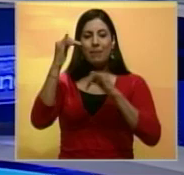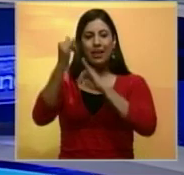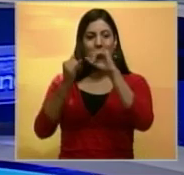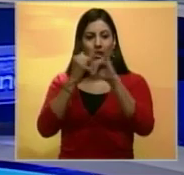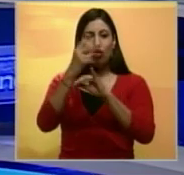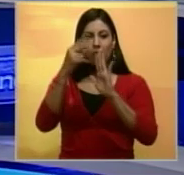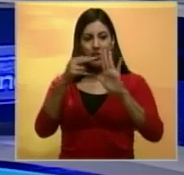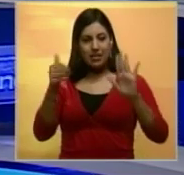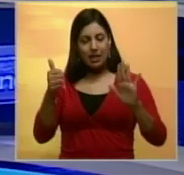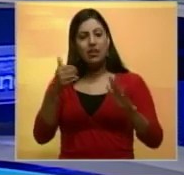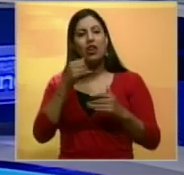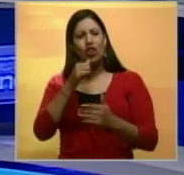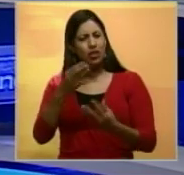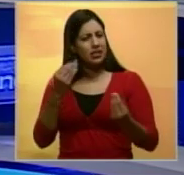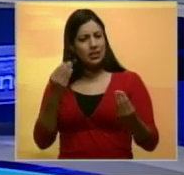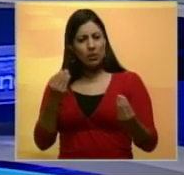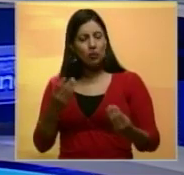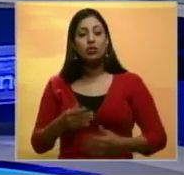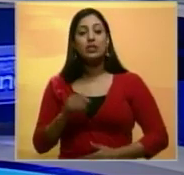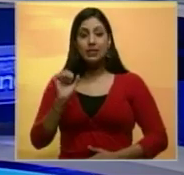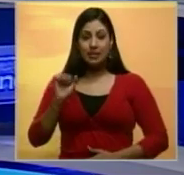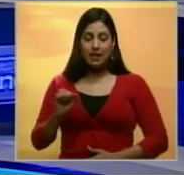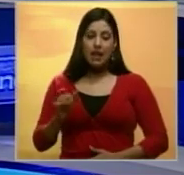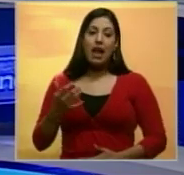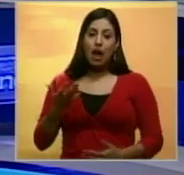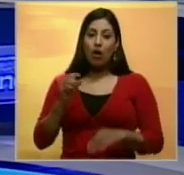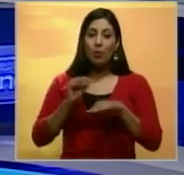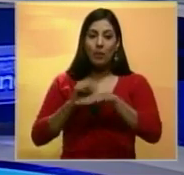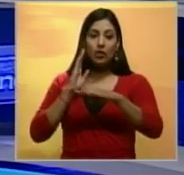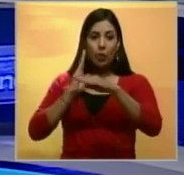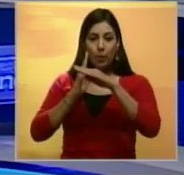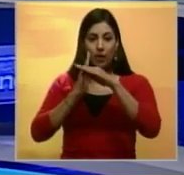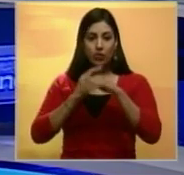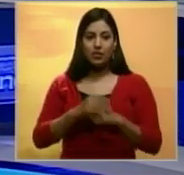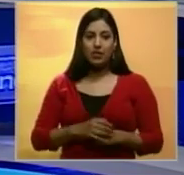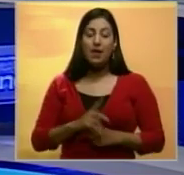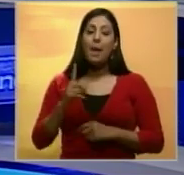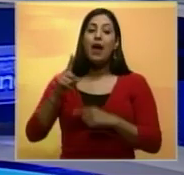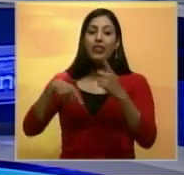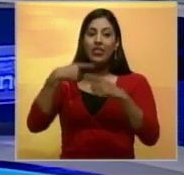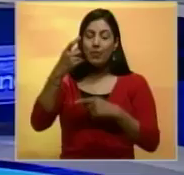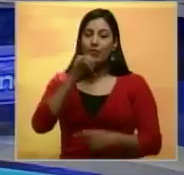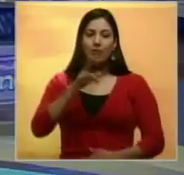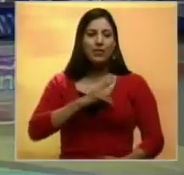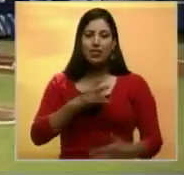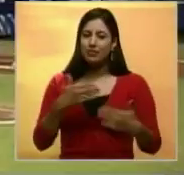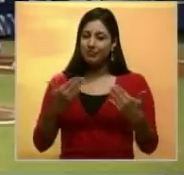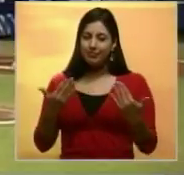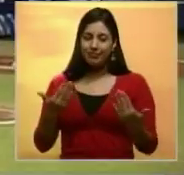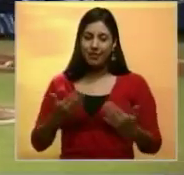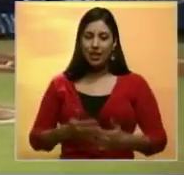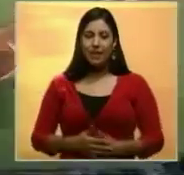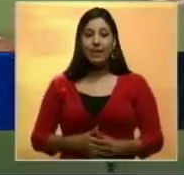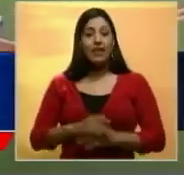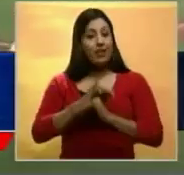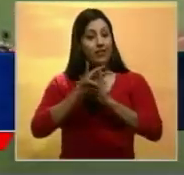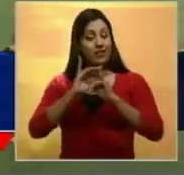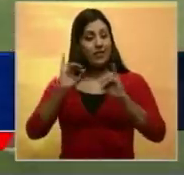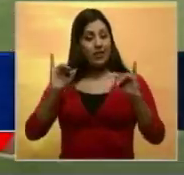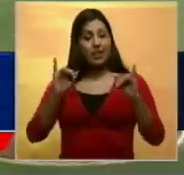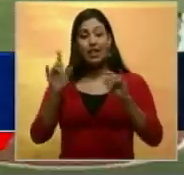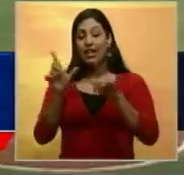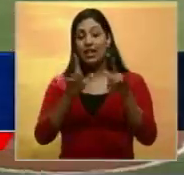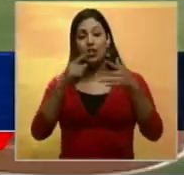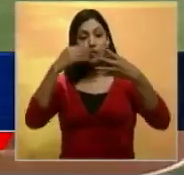en el 2016. Muchas noticias. Sí, señor. Bueno, es momento de hacer otra pausa. Más adelante en Noticiero Venevisión. Definidos. Ya